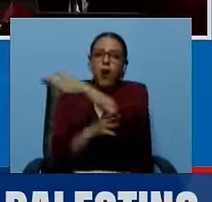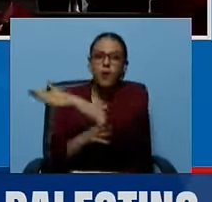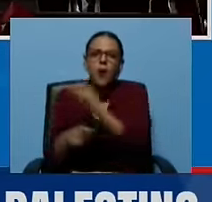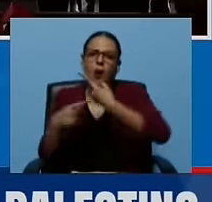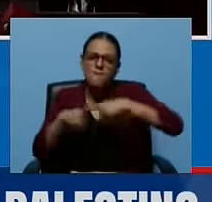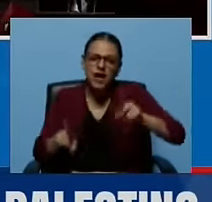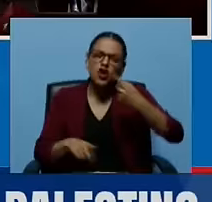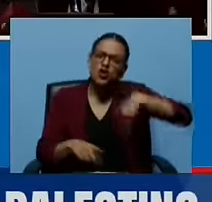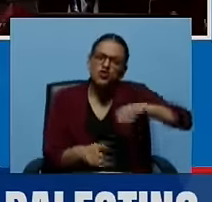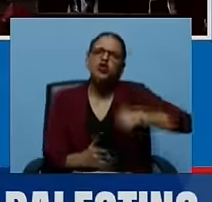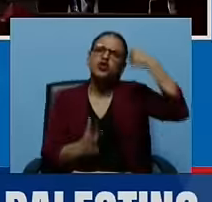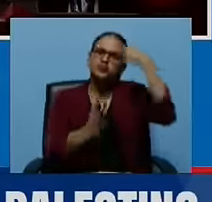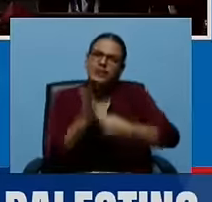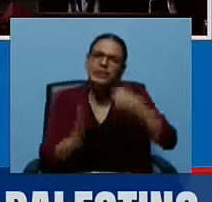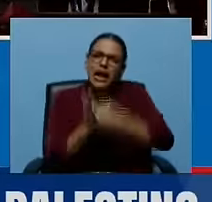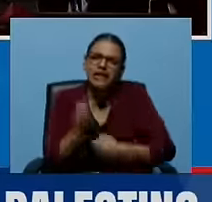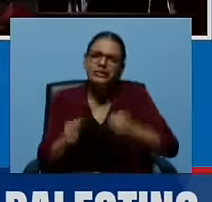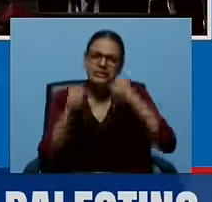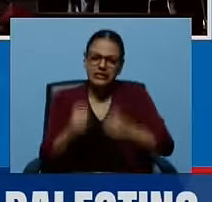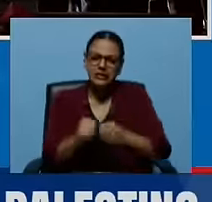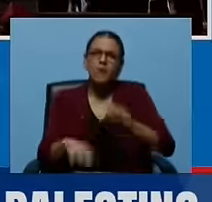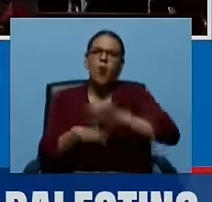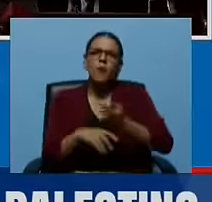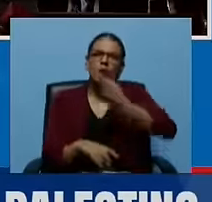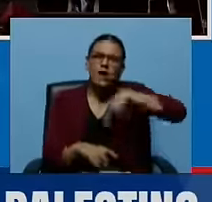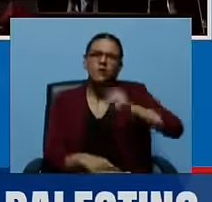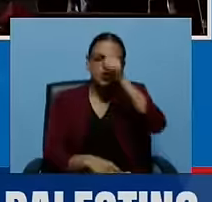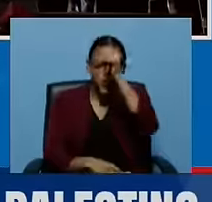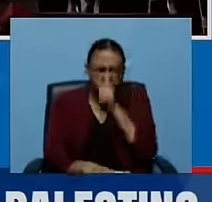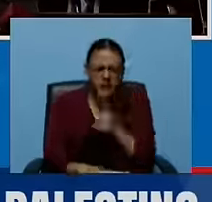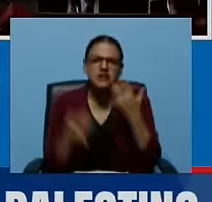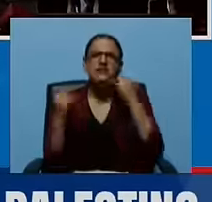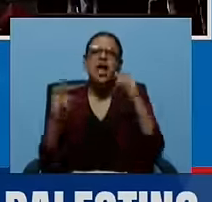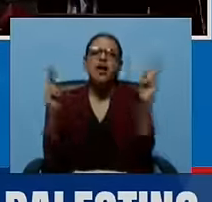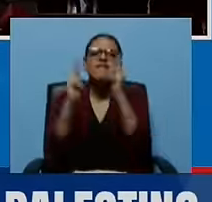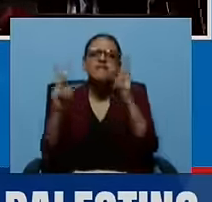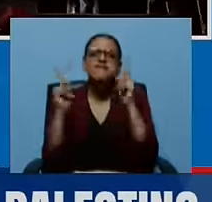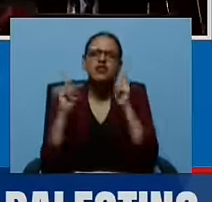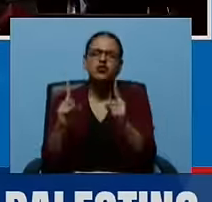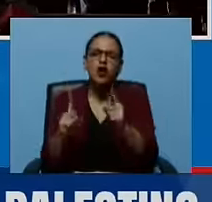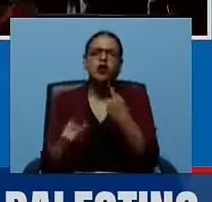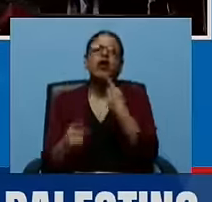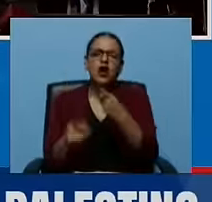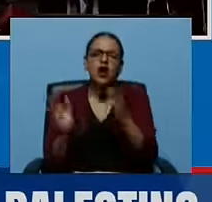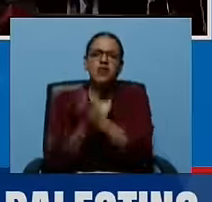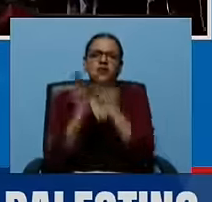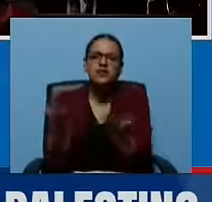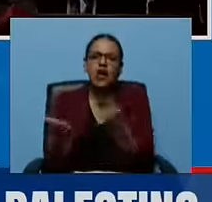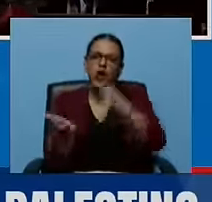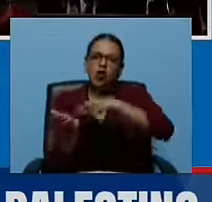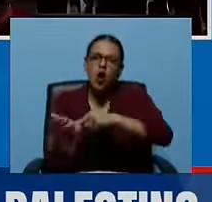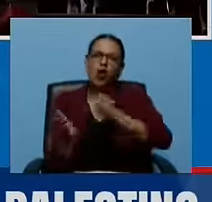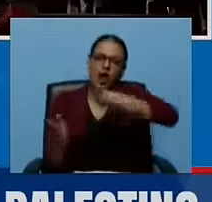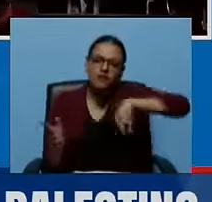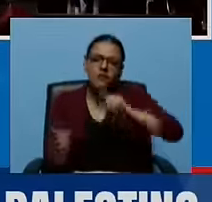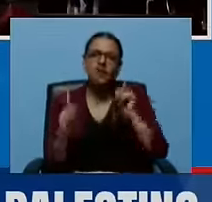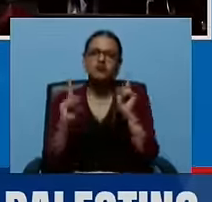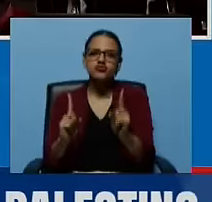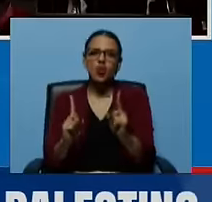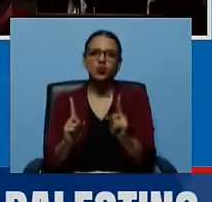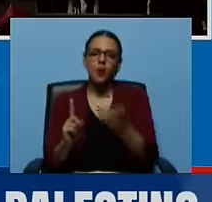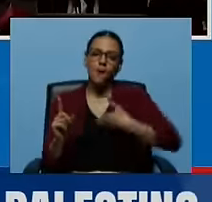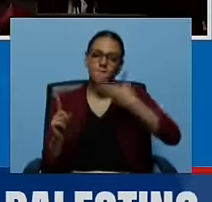resiste. Porque en la paciencia está la victoria, lo dice el Sagrado Corán, señor presidente.